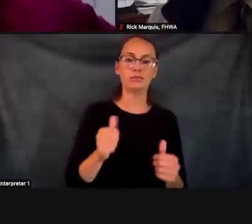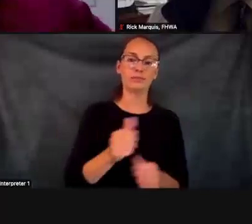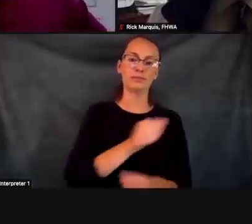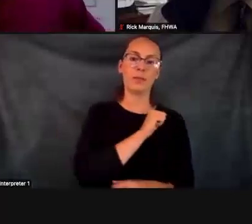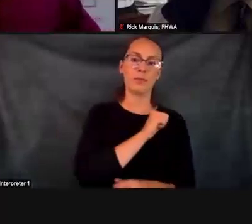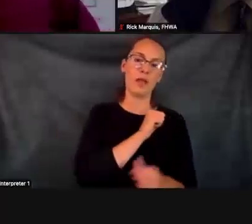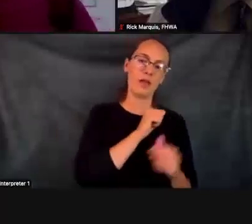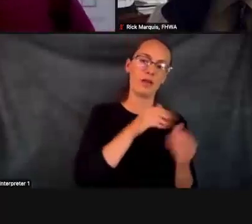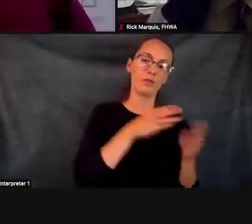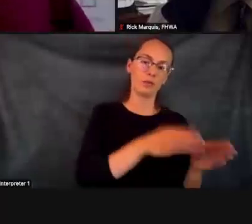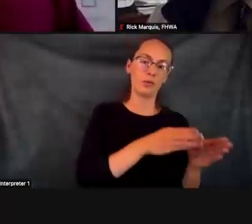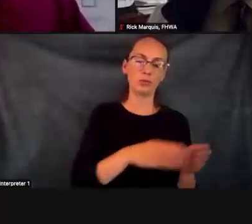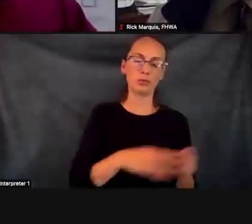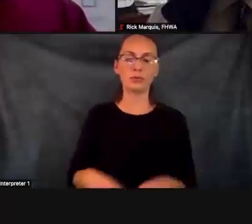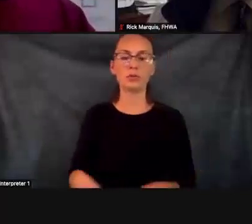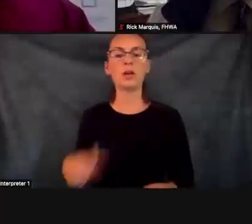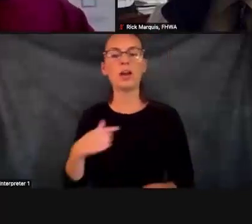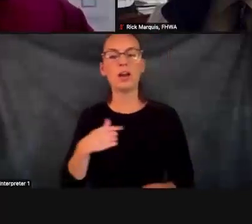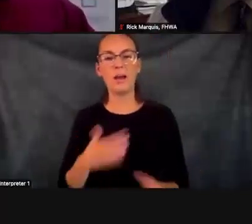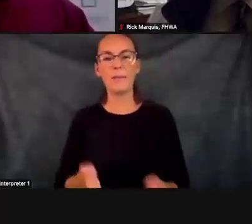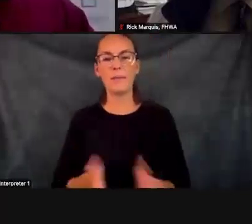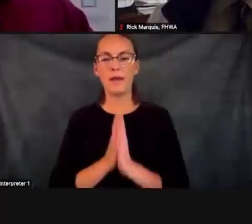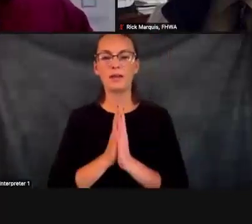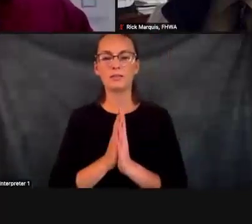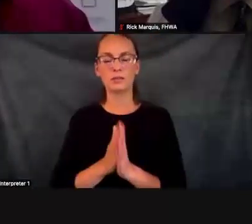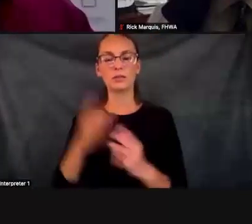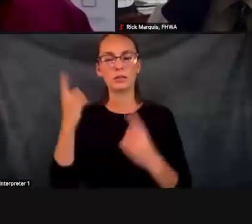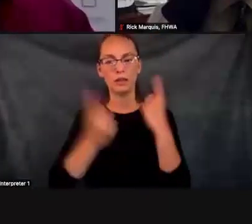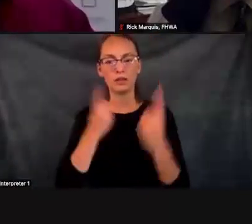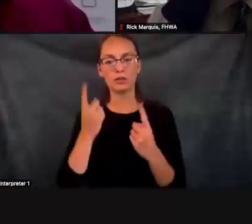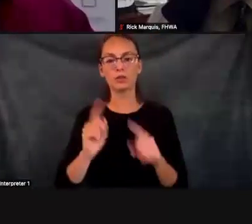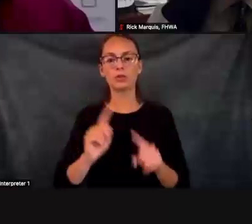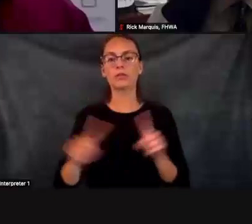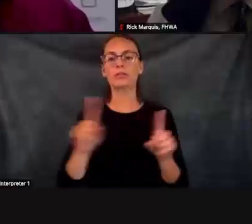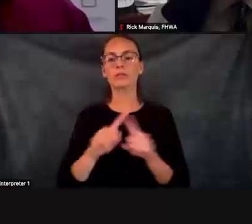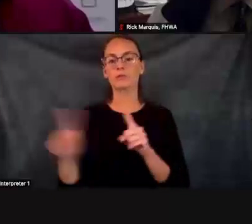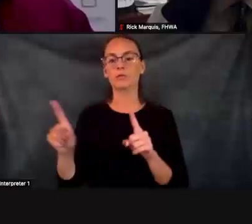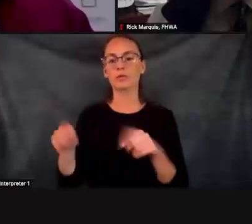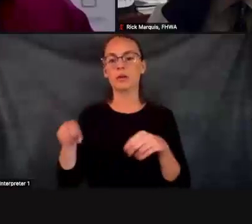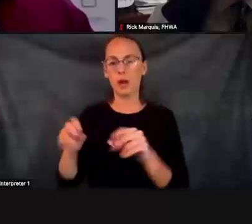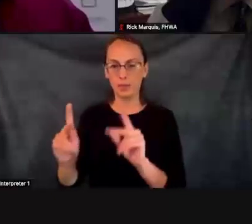más a camiones de salir de la I-81.